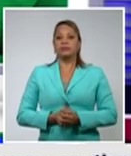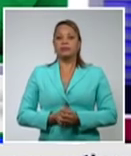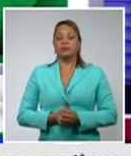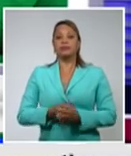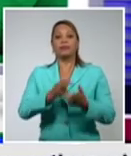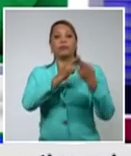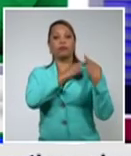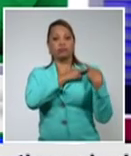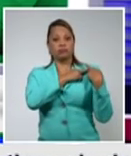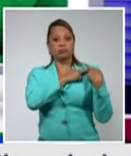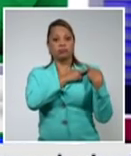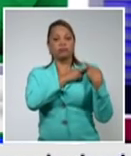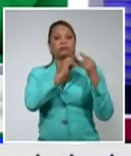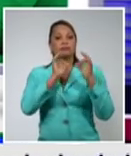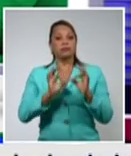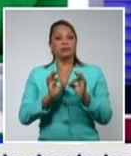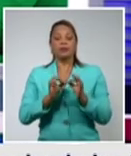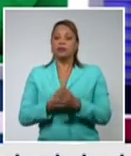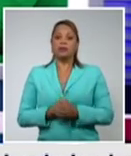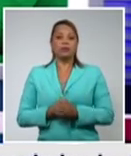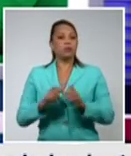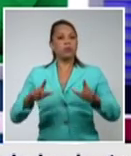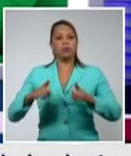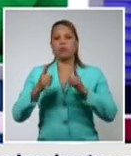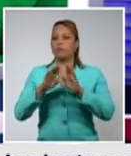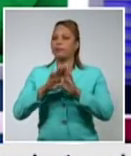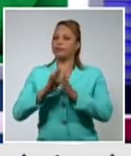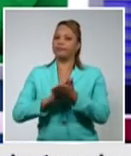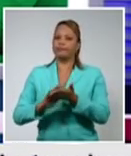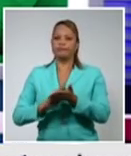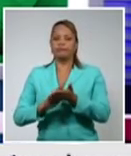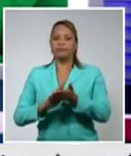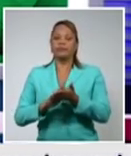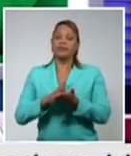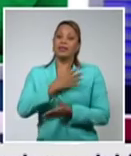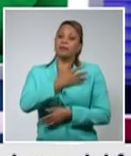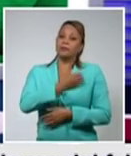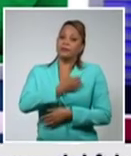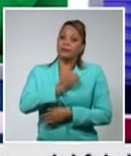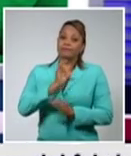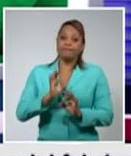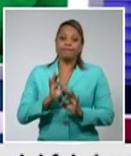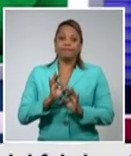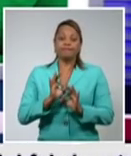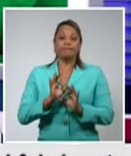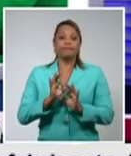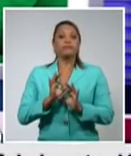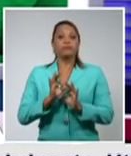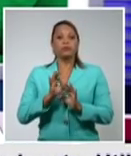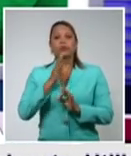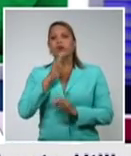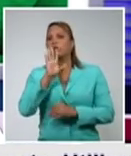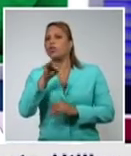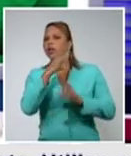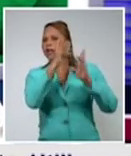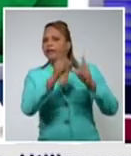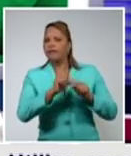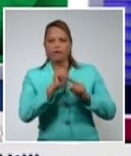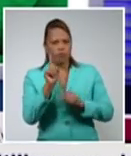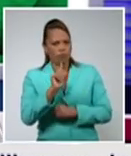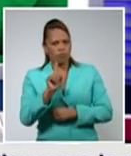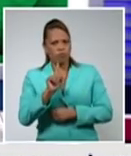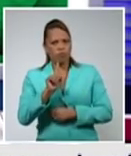responsable y la no negligencia. Y lamentablemente, no es que lo digan las cifras, que además